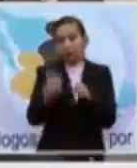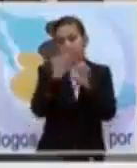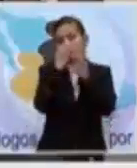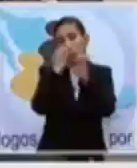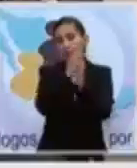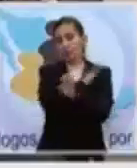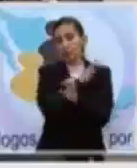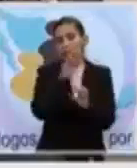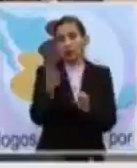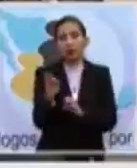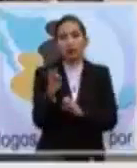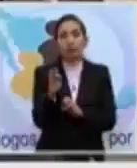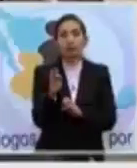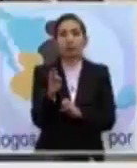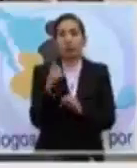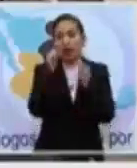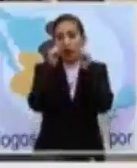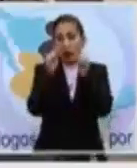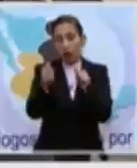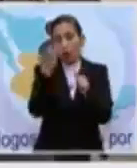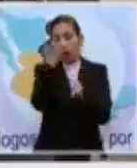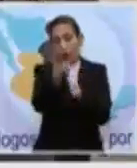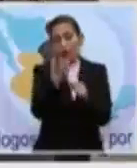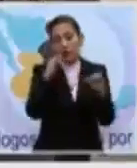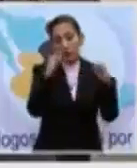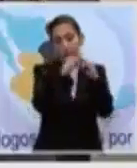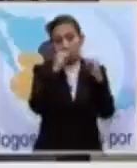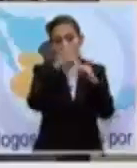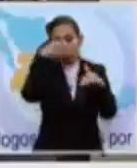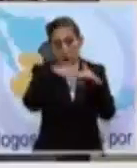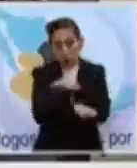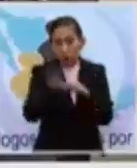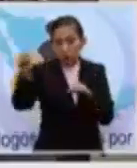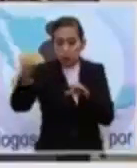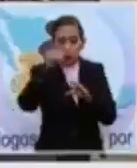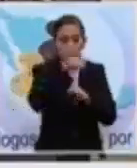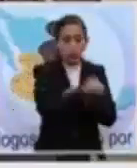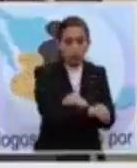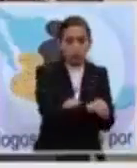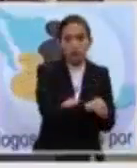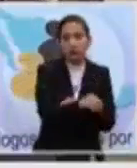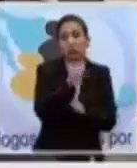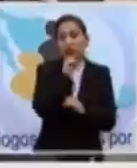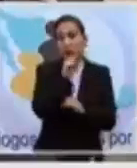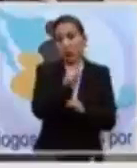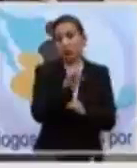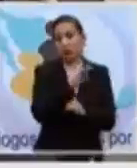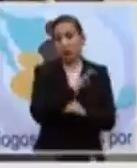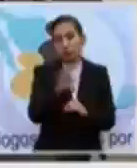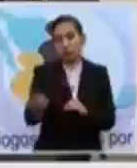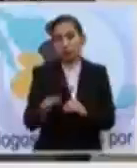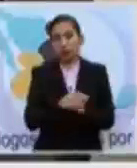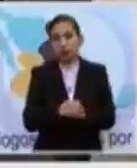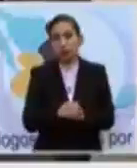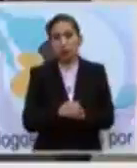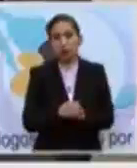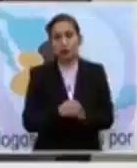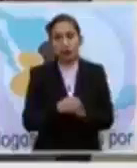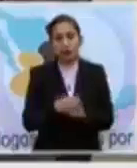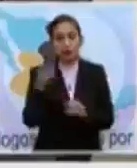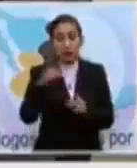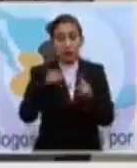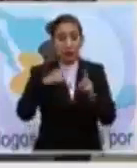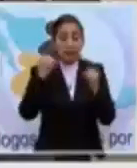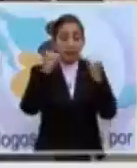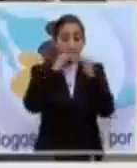estados puedan también tener acceso a estos institutos bajo un tabulador unificado y que también permita que la población tenga acceso a esos